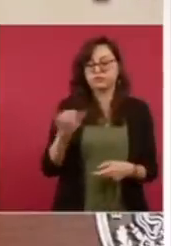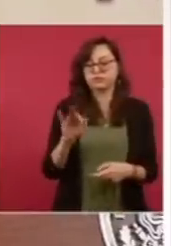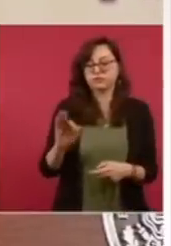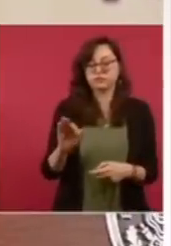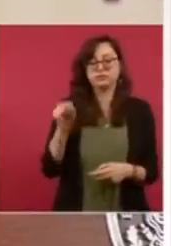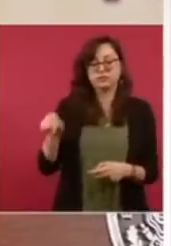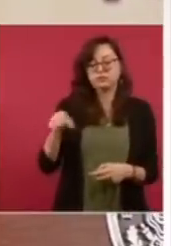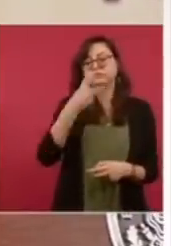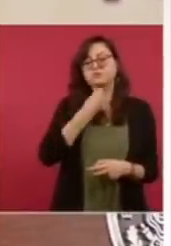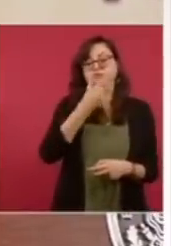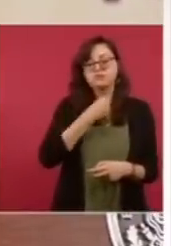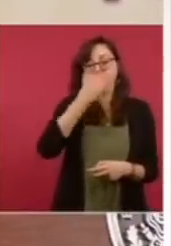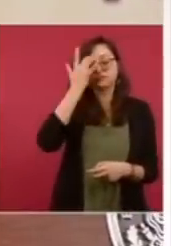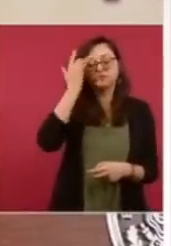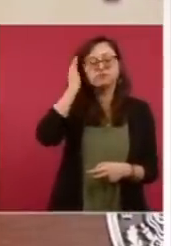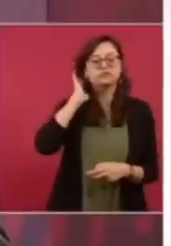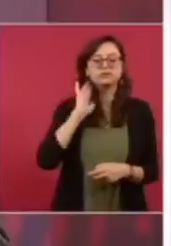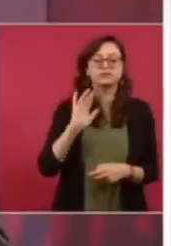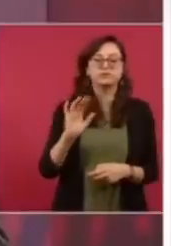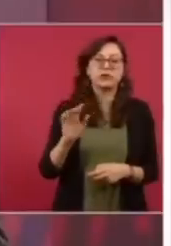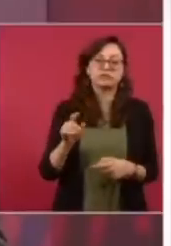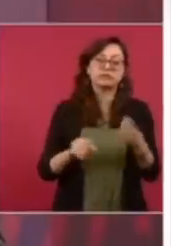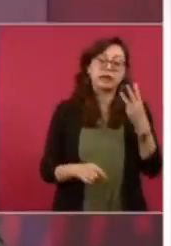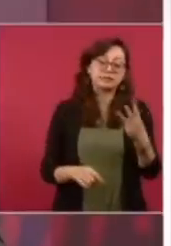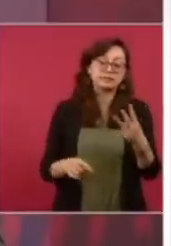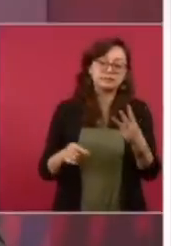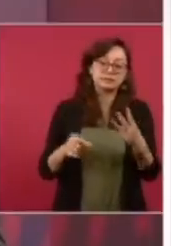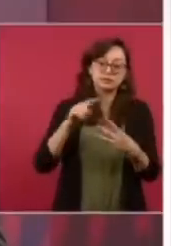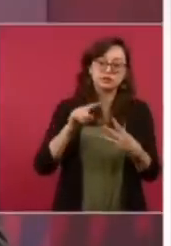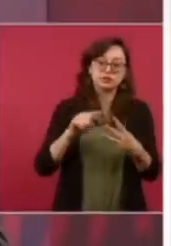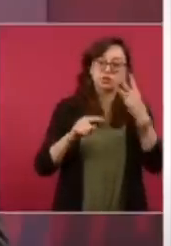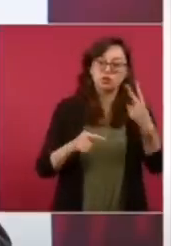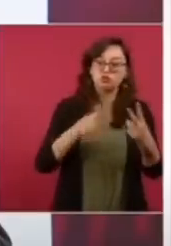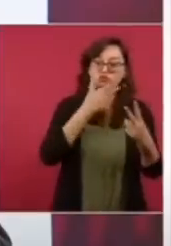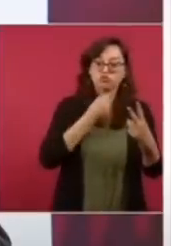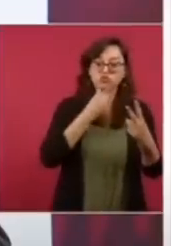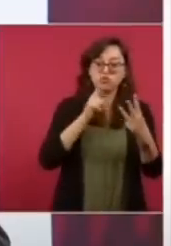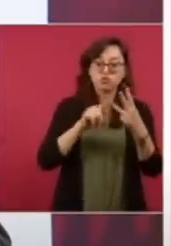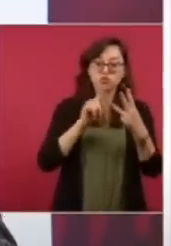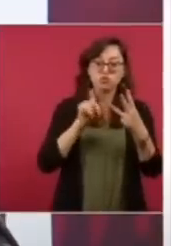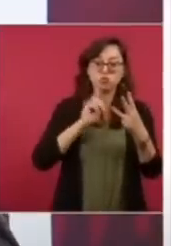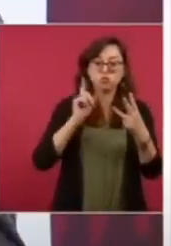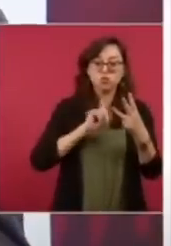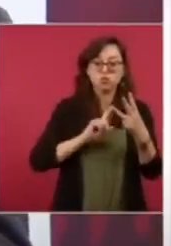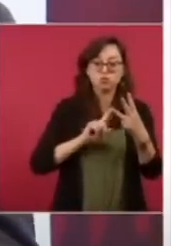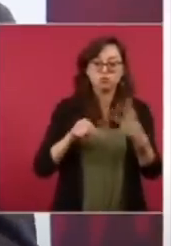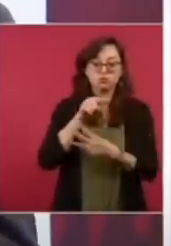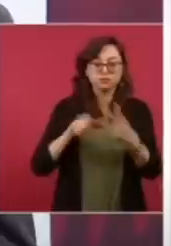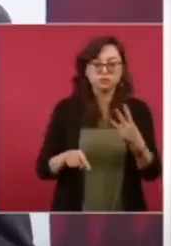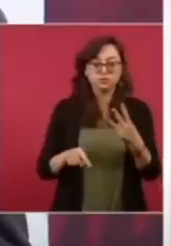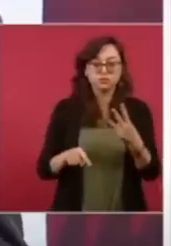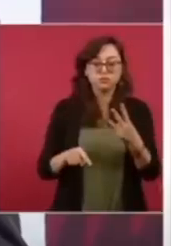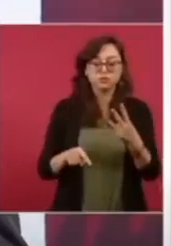judicial tres magistrados dos dos hombres y una mujer este descongelan las